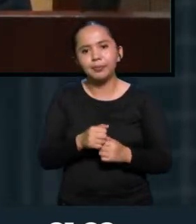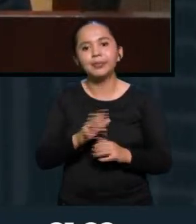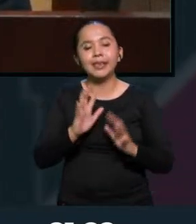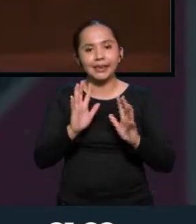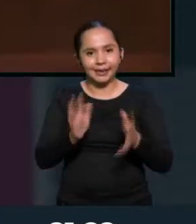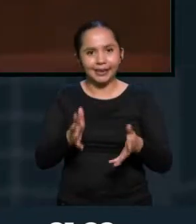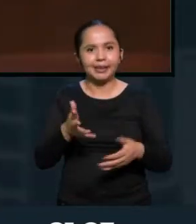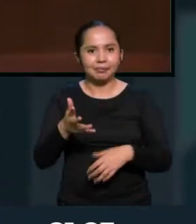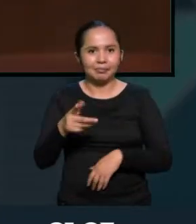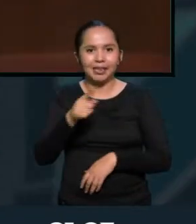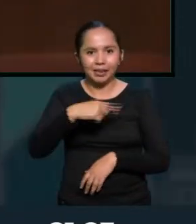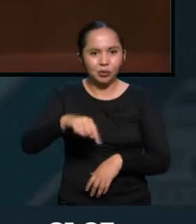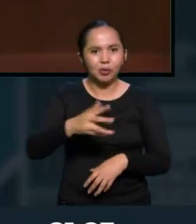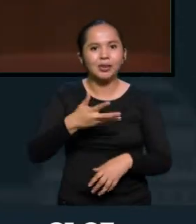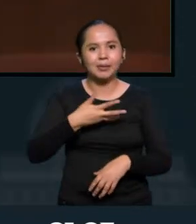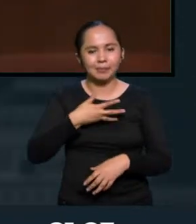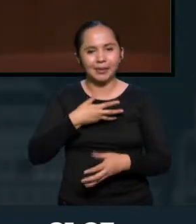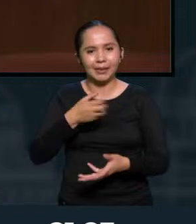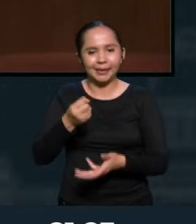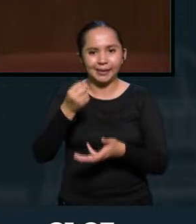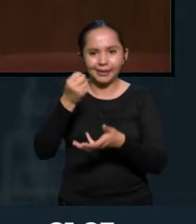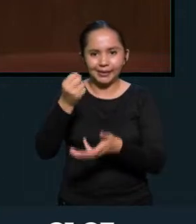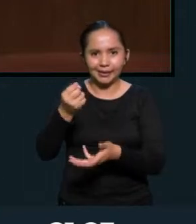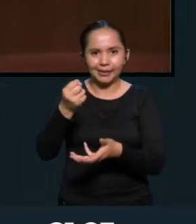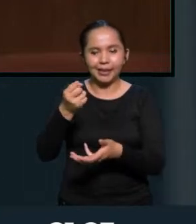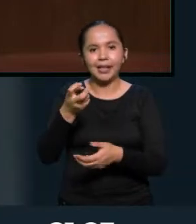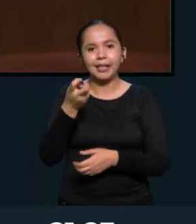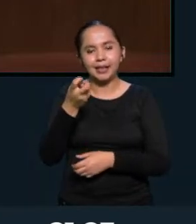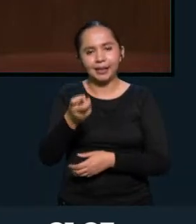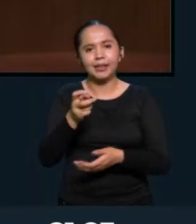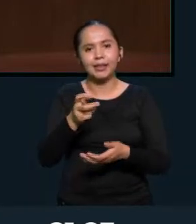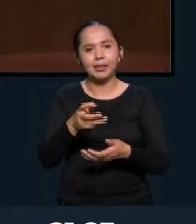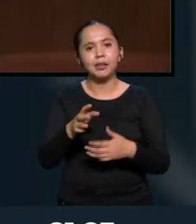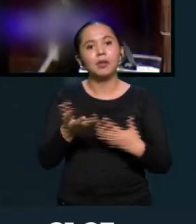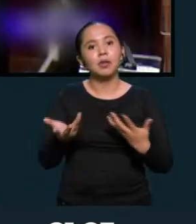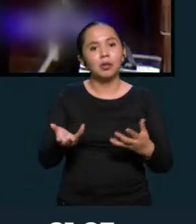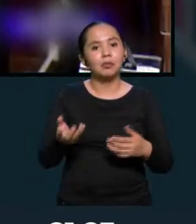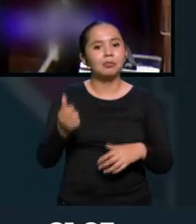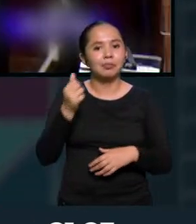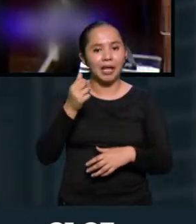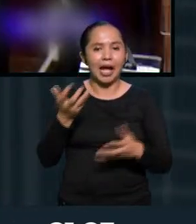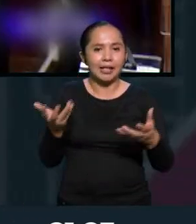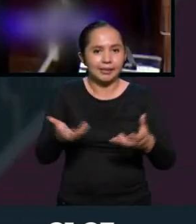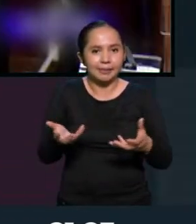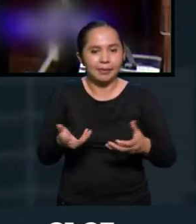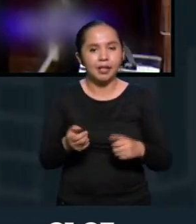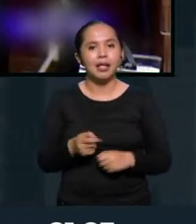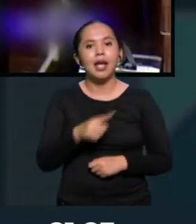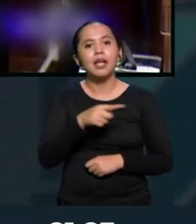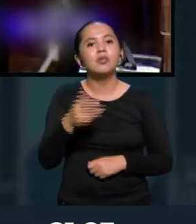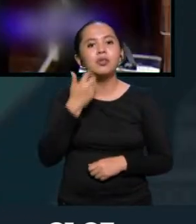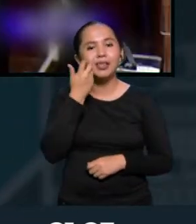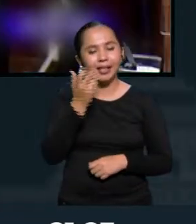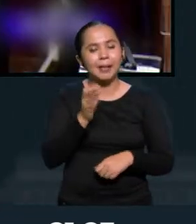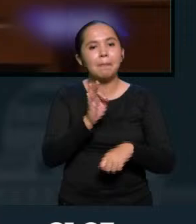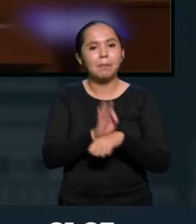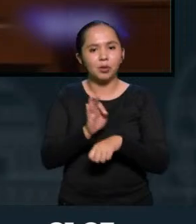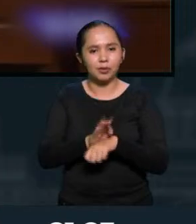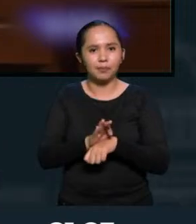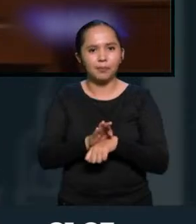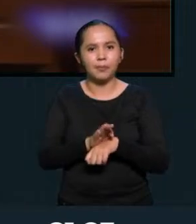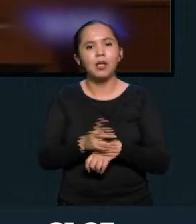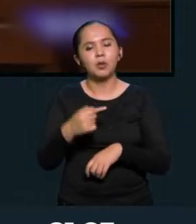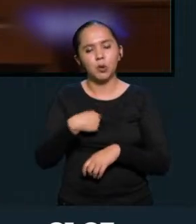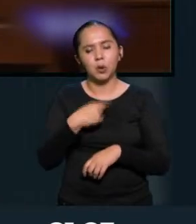Ya tienen los fideicomisos y ya tienen además las aportaciones que han realizado. Entonces, lo que buscan es blindarlas. Yo te diría, en